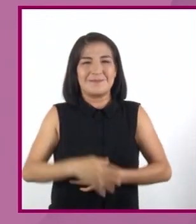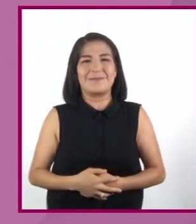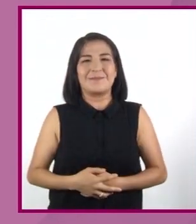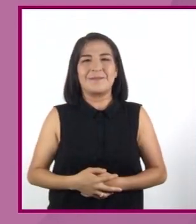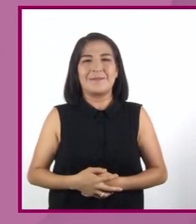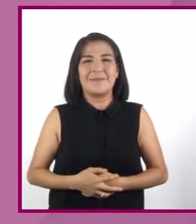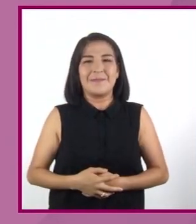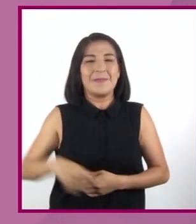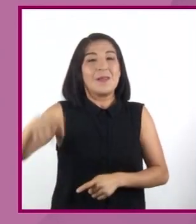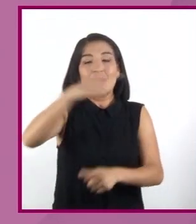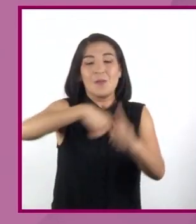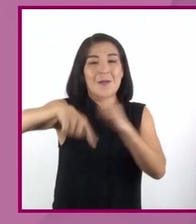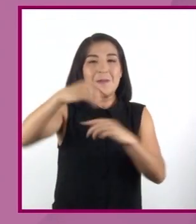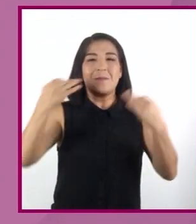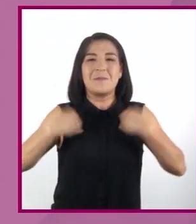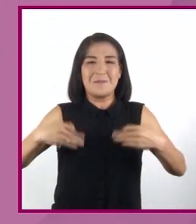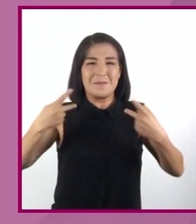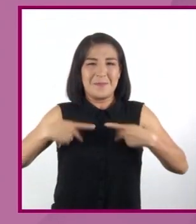de la sociedad.